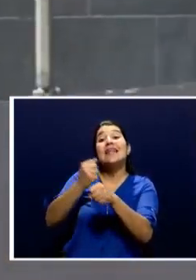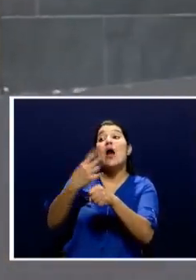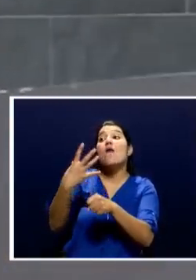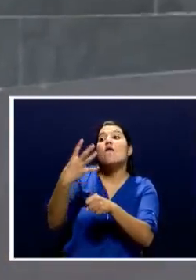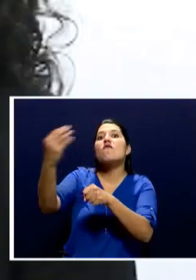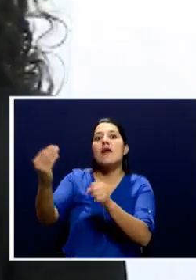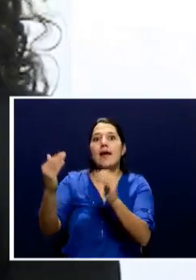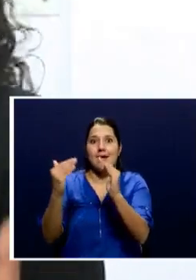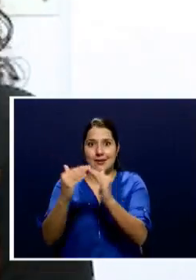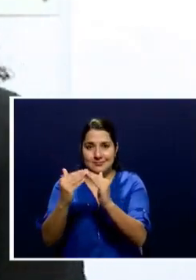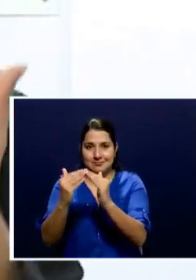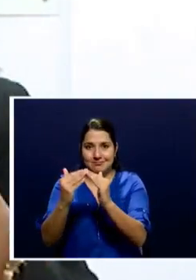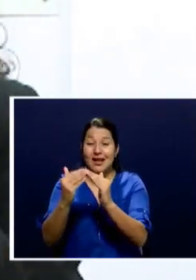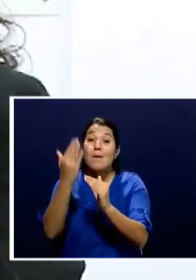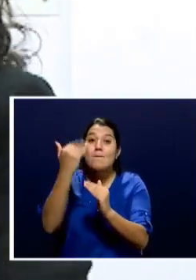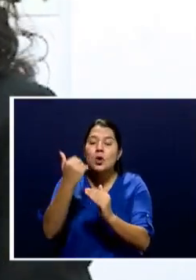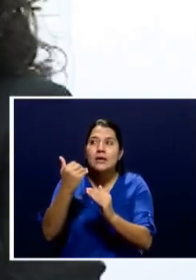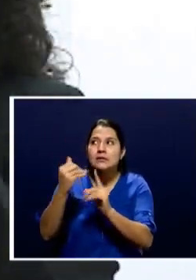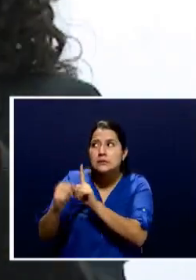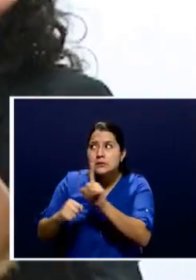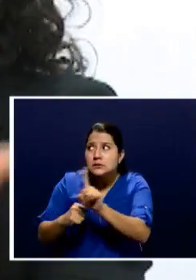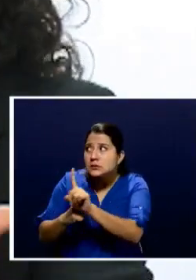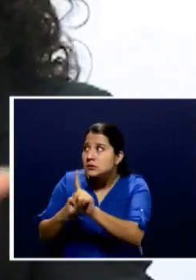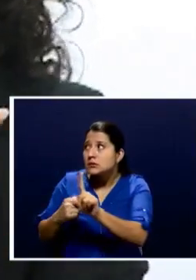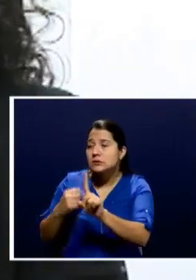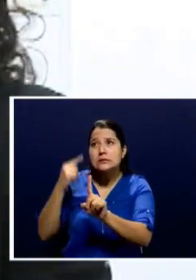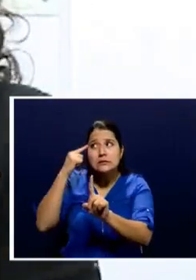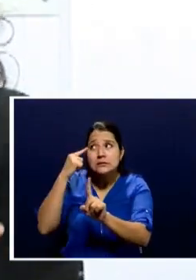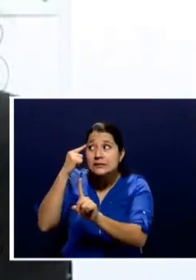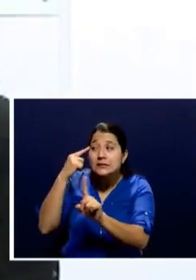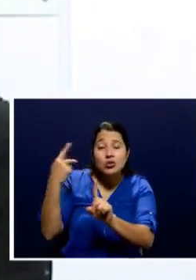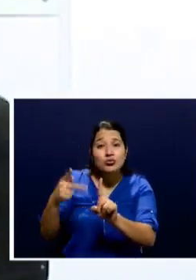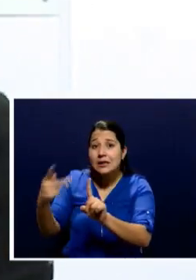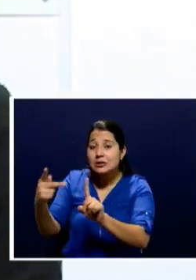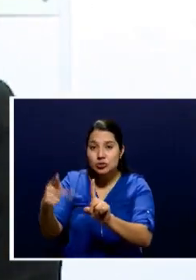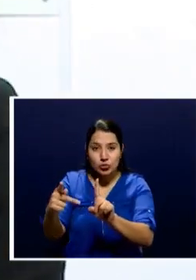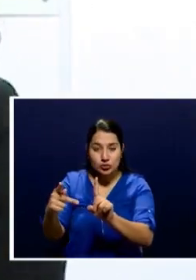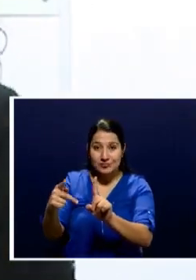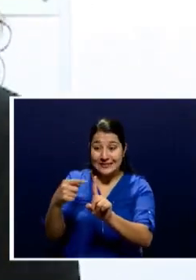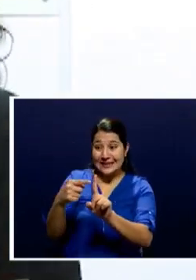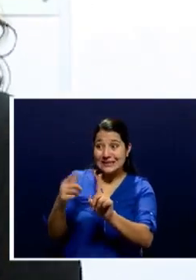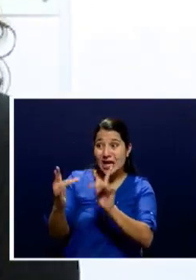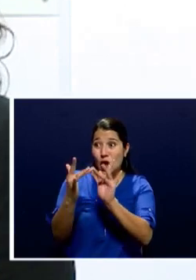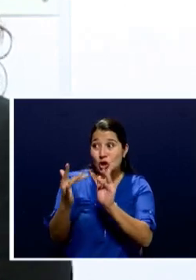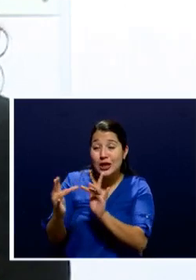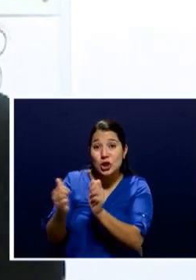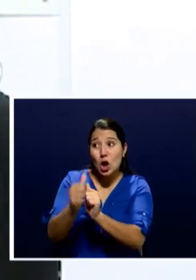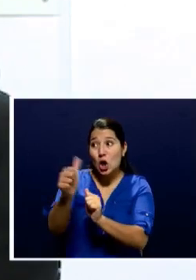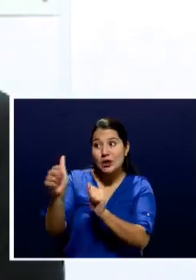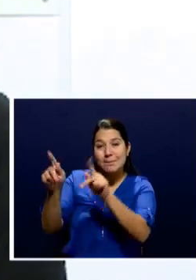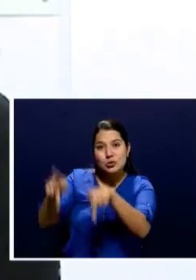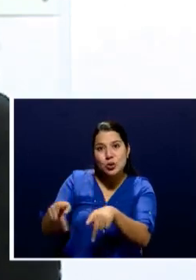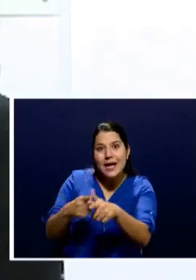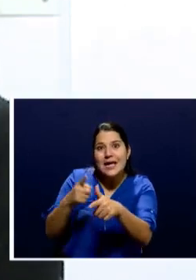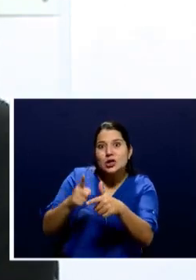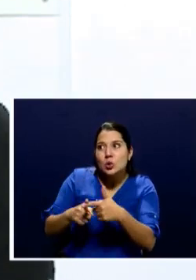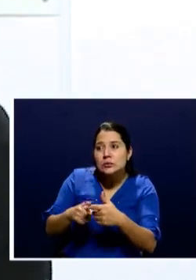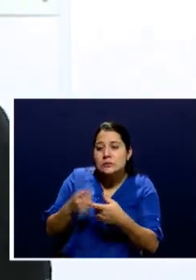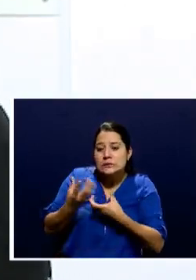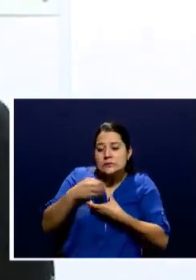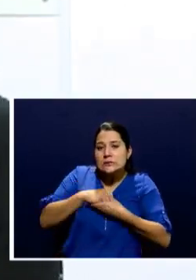más en riesgo. Tal vez personas que tienen que trabajar con personas. Entonces, son personas que están más expuestas. Entonces, tienen el